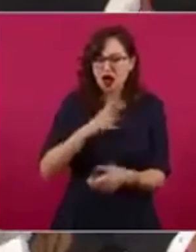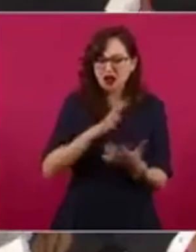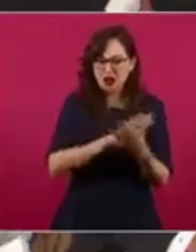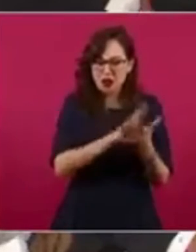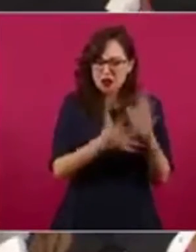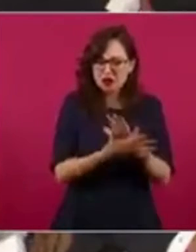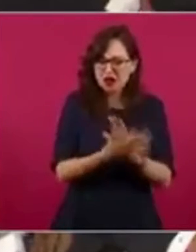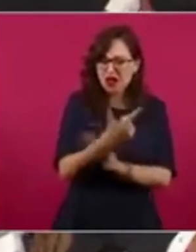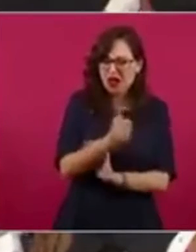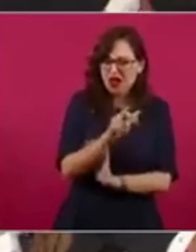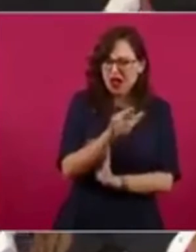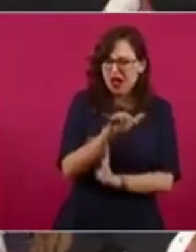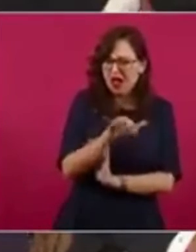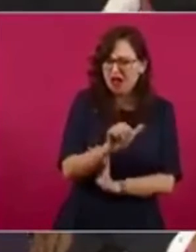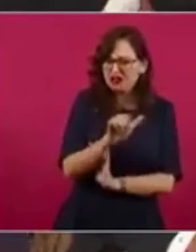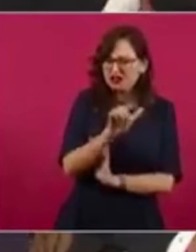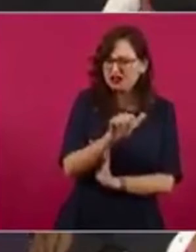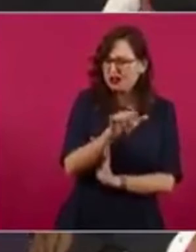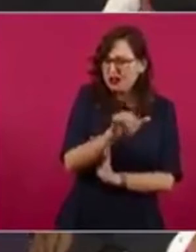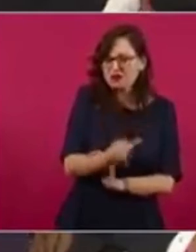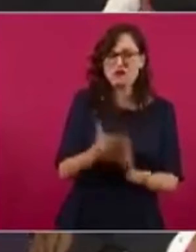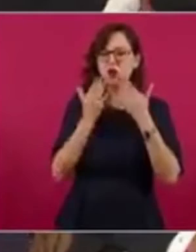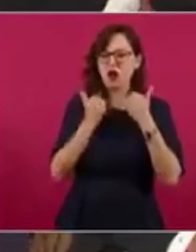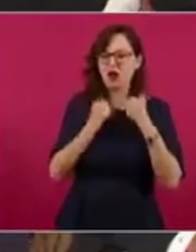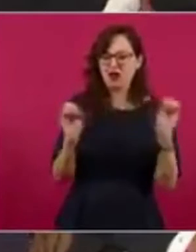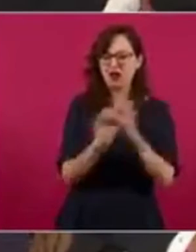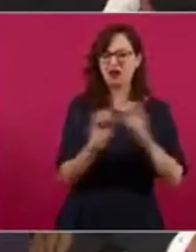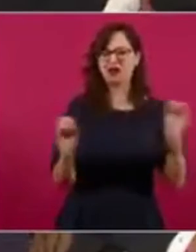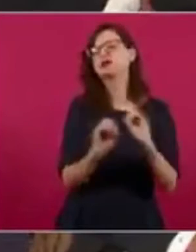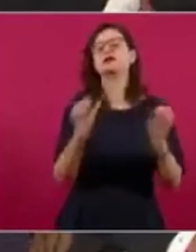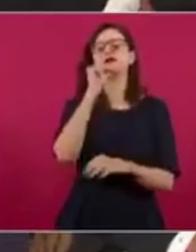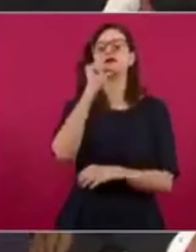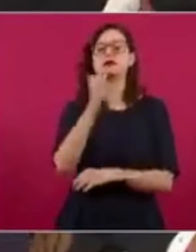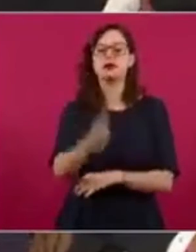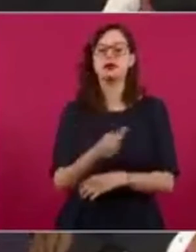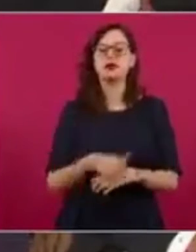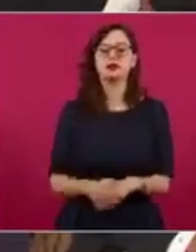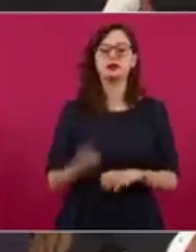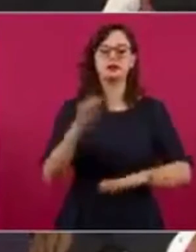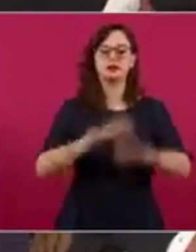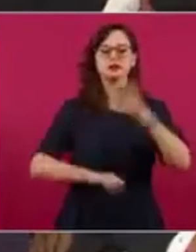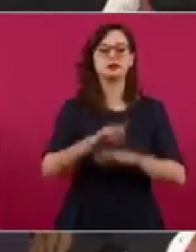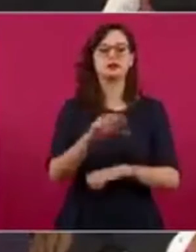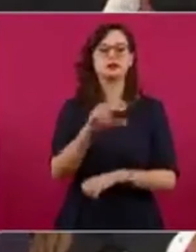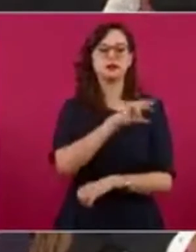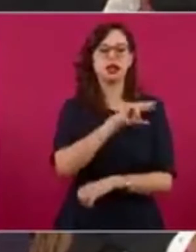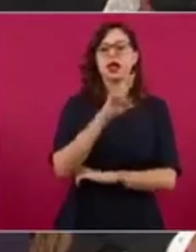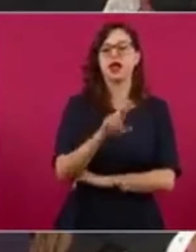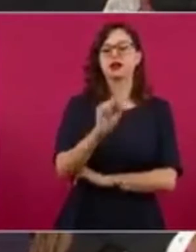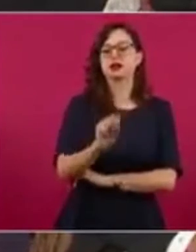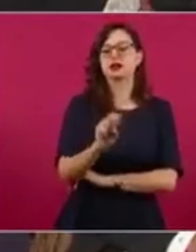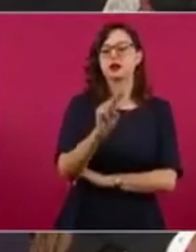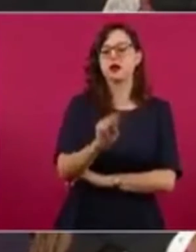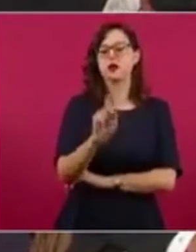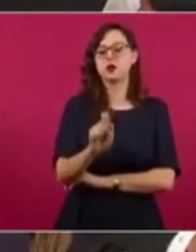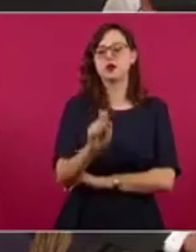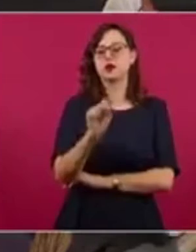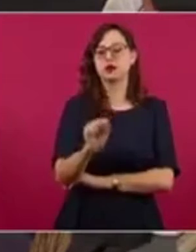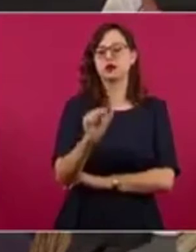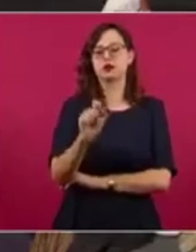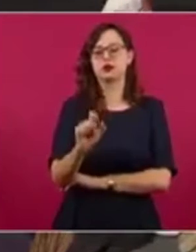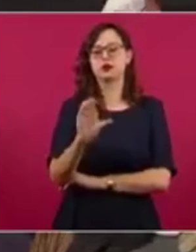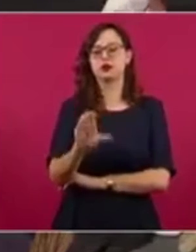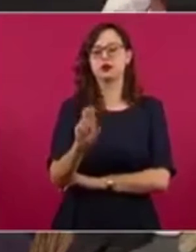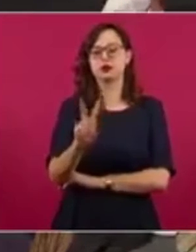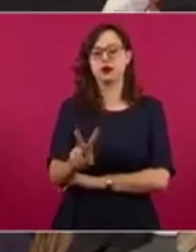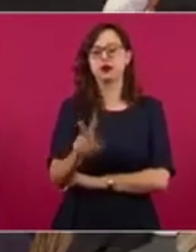alguna relación o vínculo con el señor Genaro García Luna. La contratación de la empresa privada RCU Sistemas